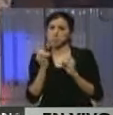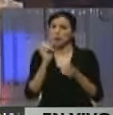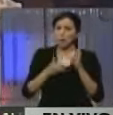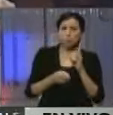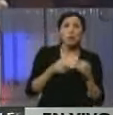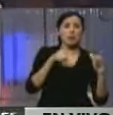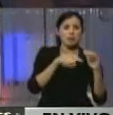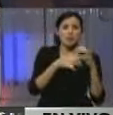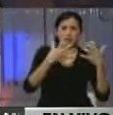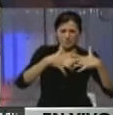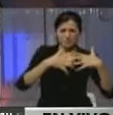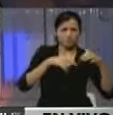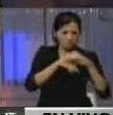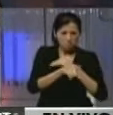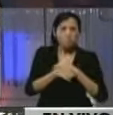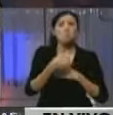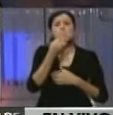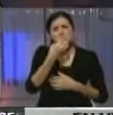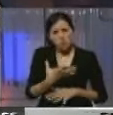las plantas, prácticamente en todas,